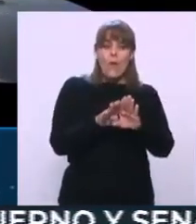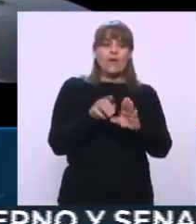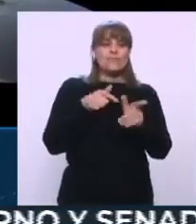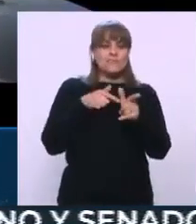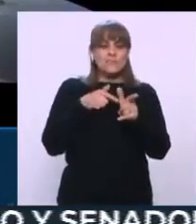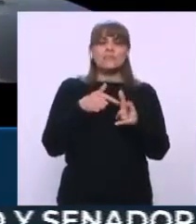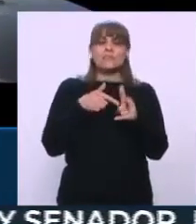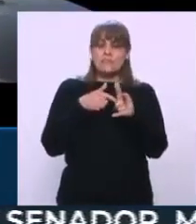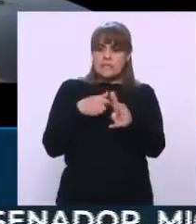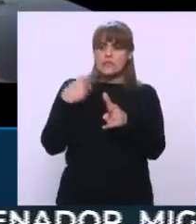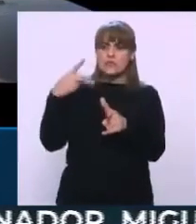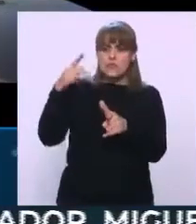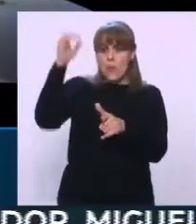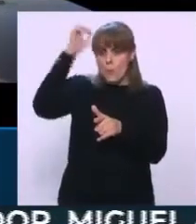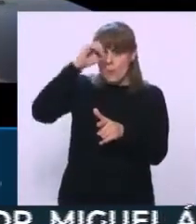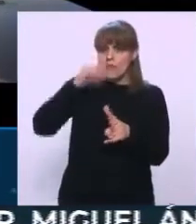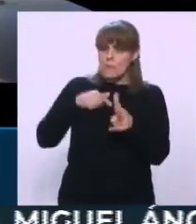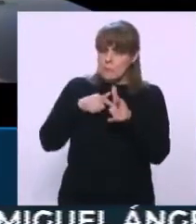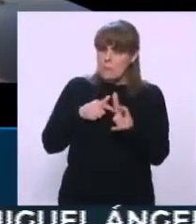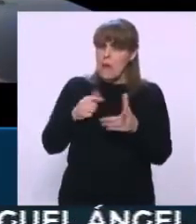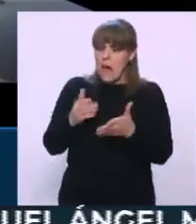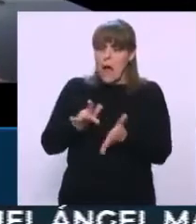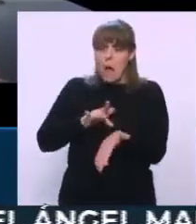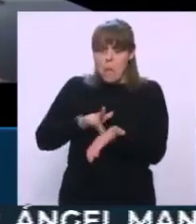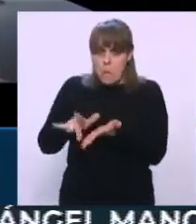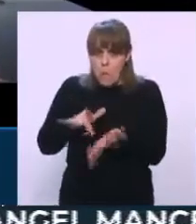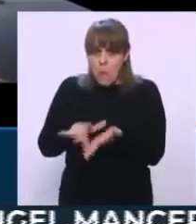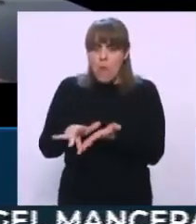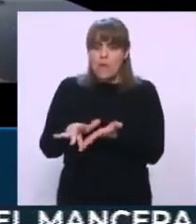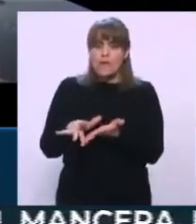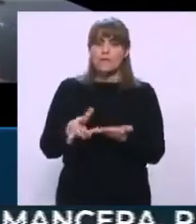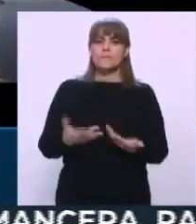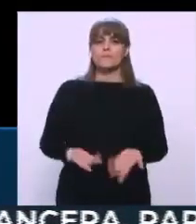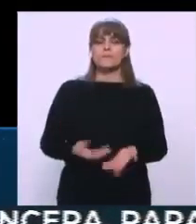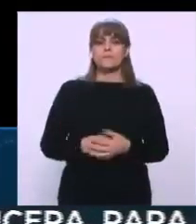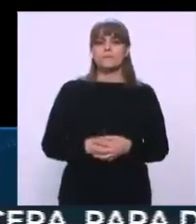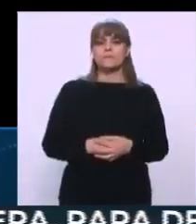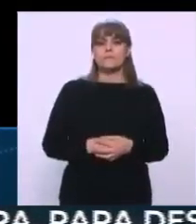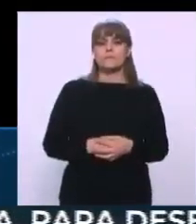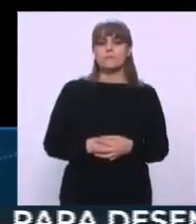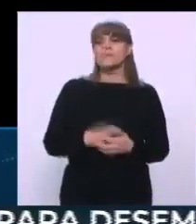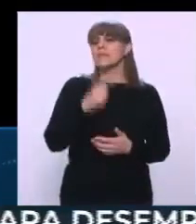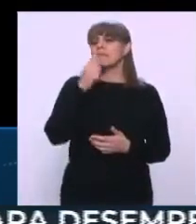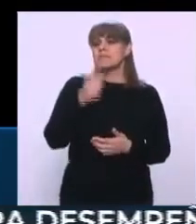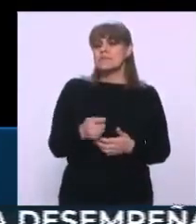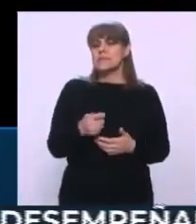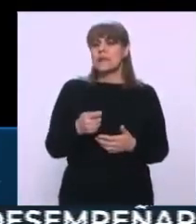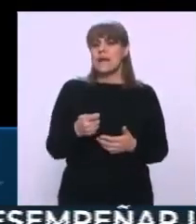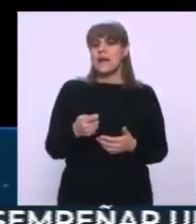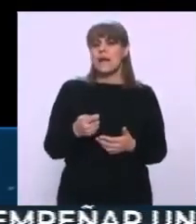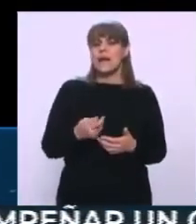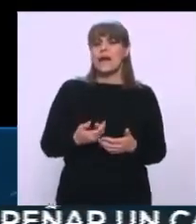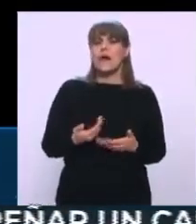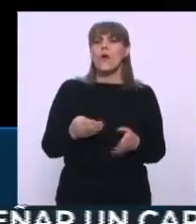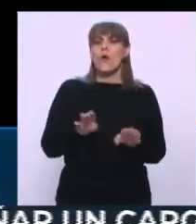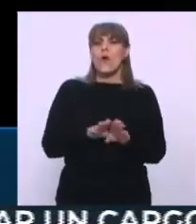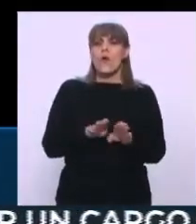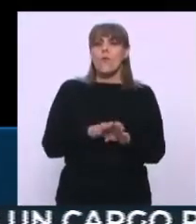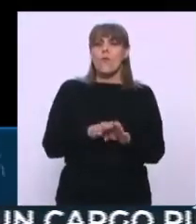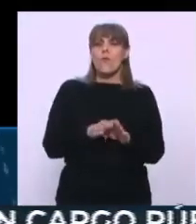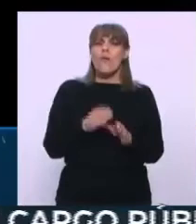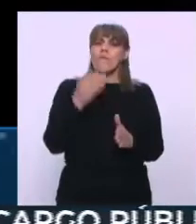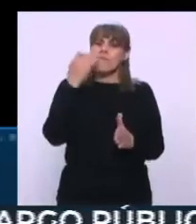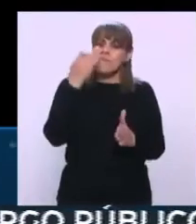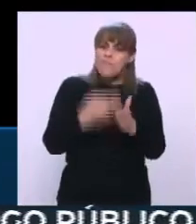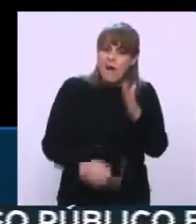posturas, y vemos que hay una inercia absolutamente anodina, mediocre. Es